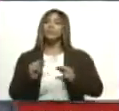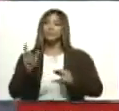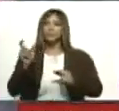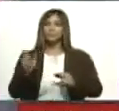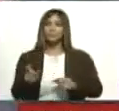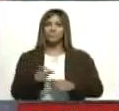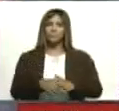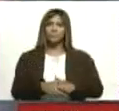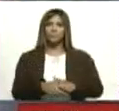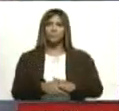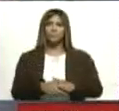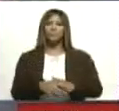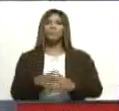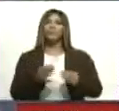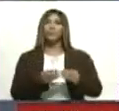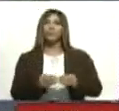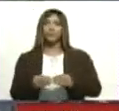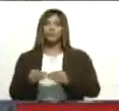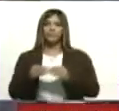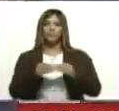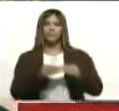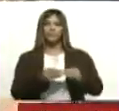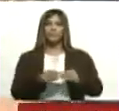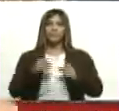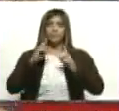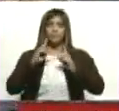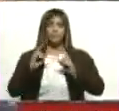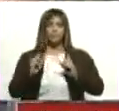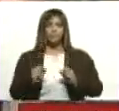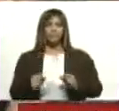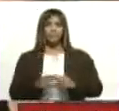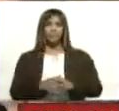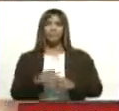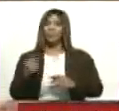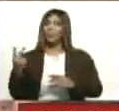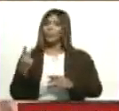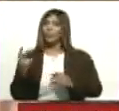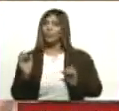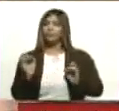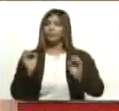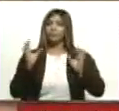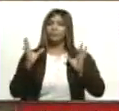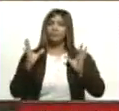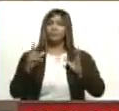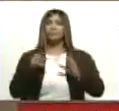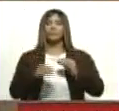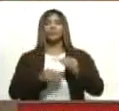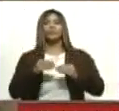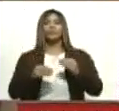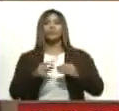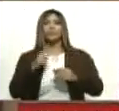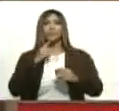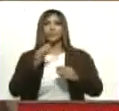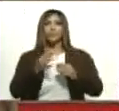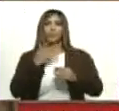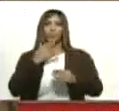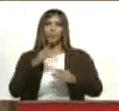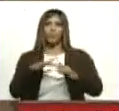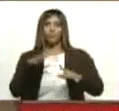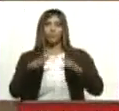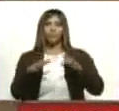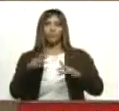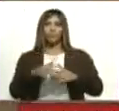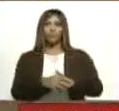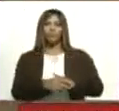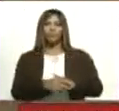Méndez, gran realizadora y gran titiritera, y entre los dos inventamos esto, que hiciéramos las